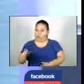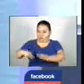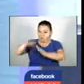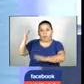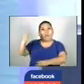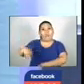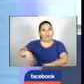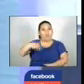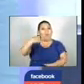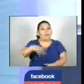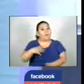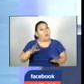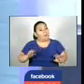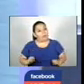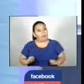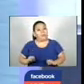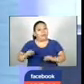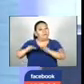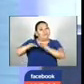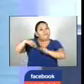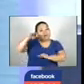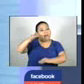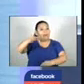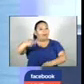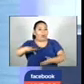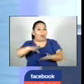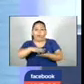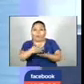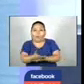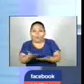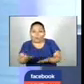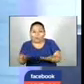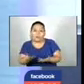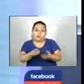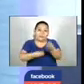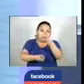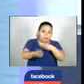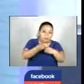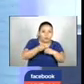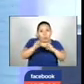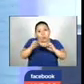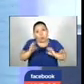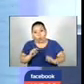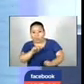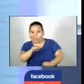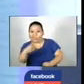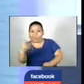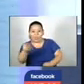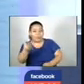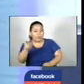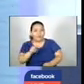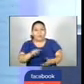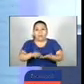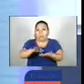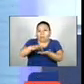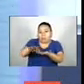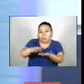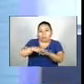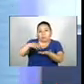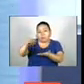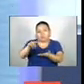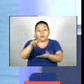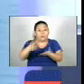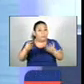precios. Nuevamente el tema es el alza de precios en sustancias alimenticias o artículos de primera necesidad. En estos casos van a